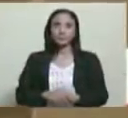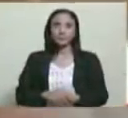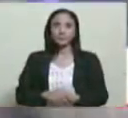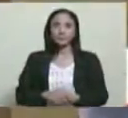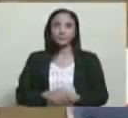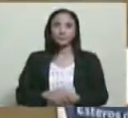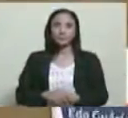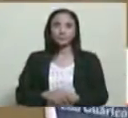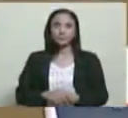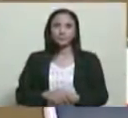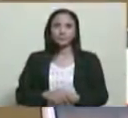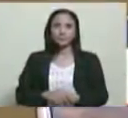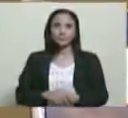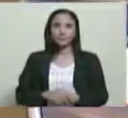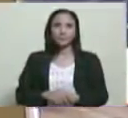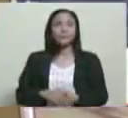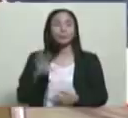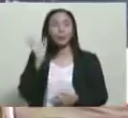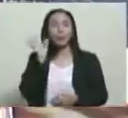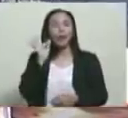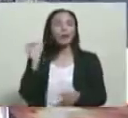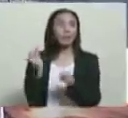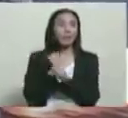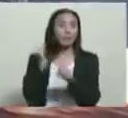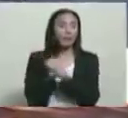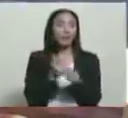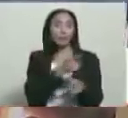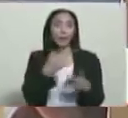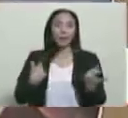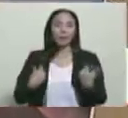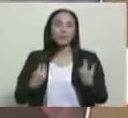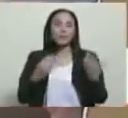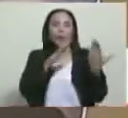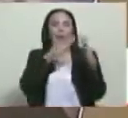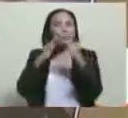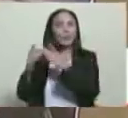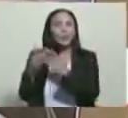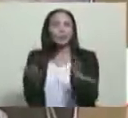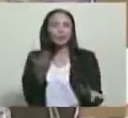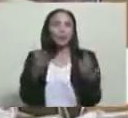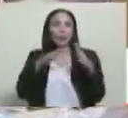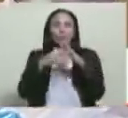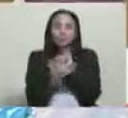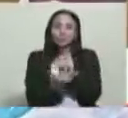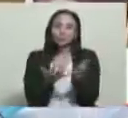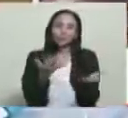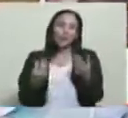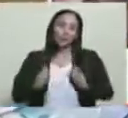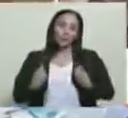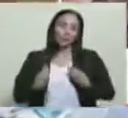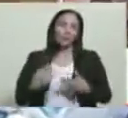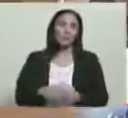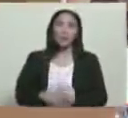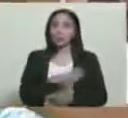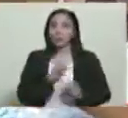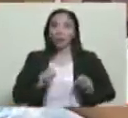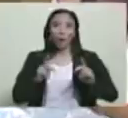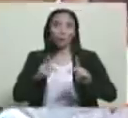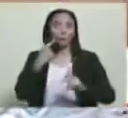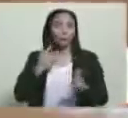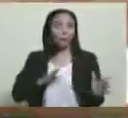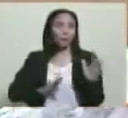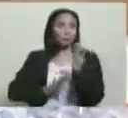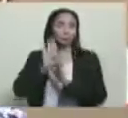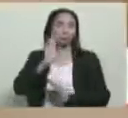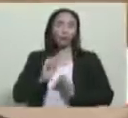en este sitio de trabajo provienen de las comunidades más cercanas. Y en fin, es una oportunidad que se le está dando en